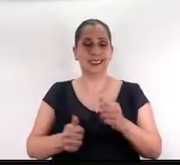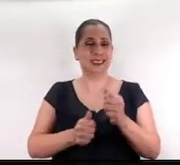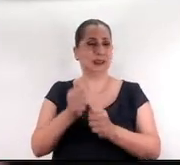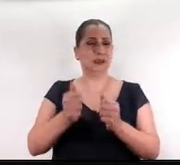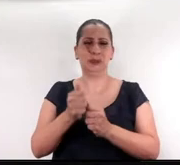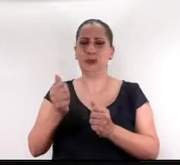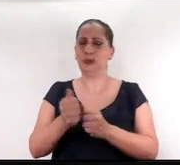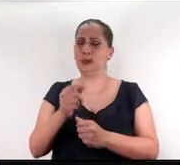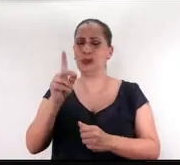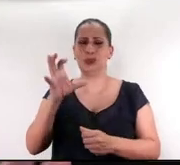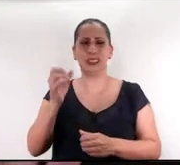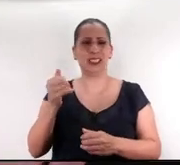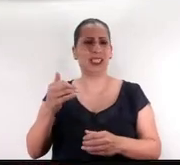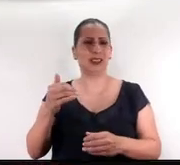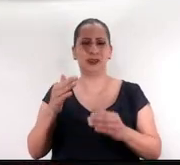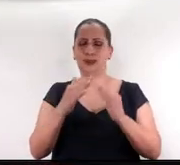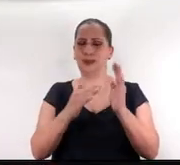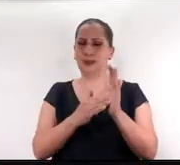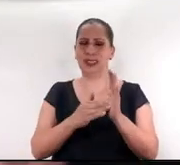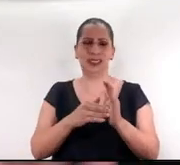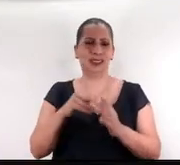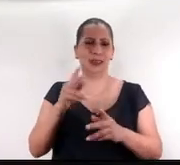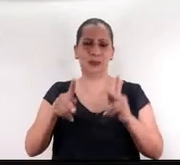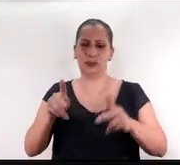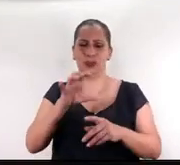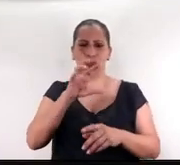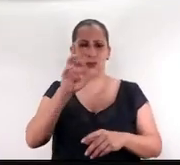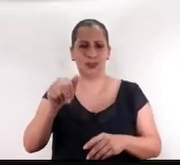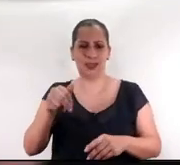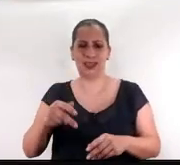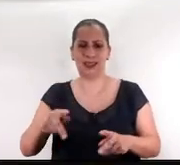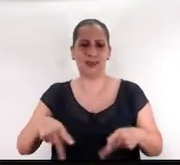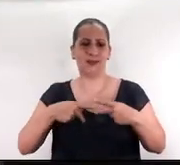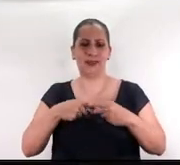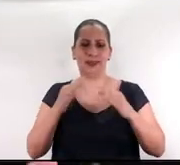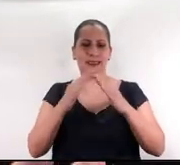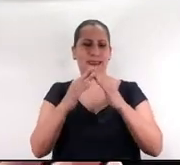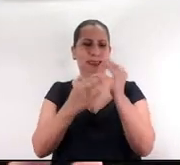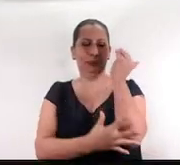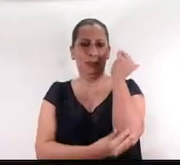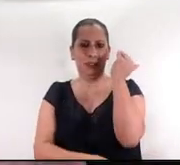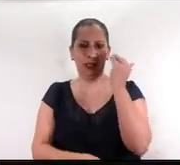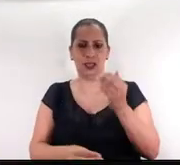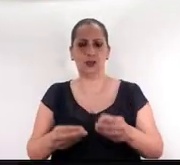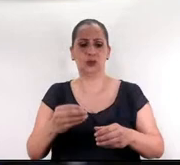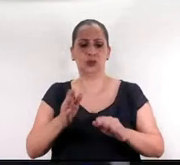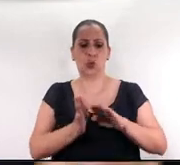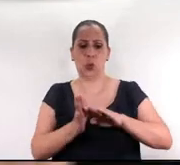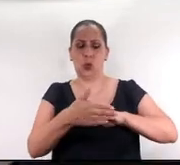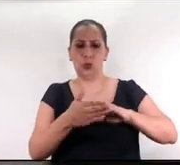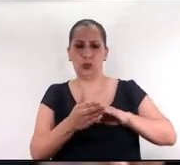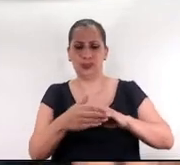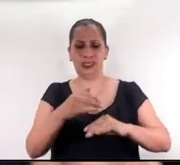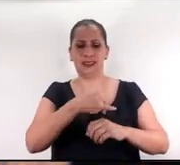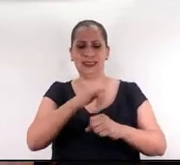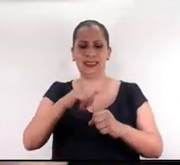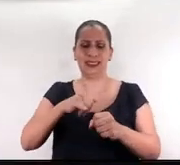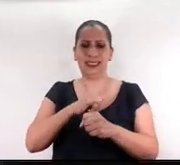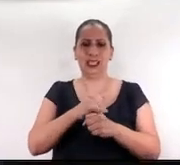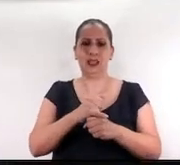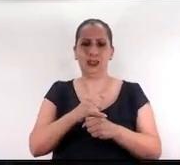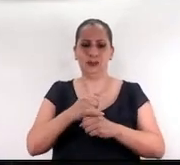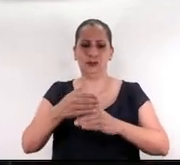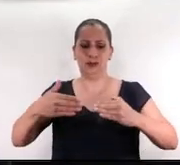Rica en precario, en las costas, en las islas, en las fronteras, en las